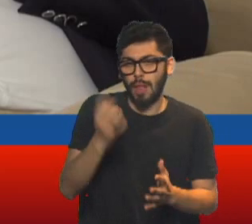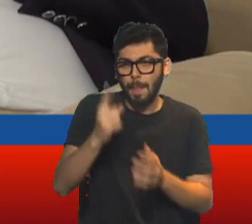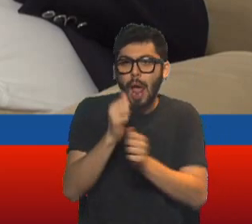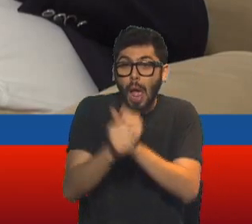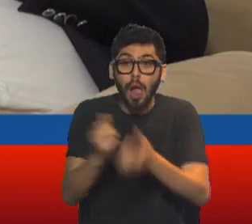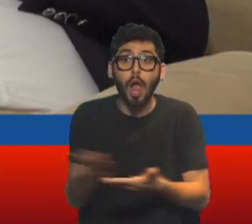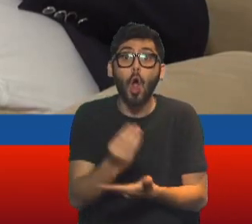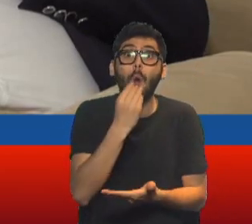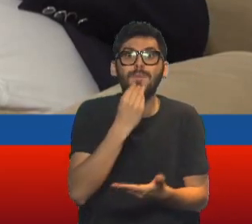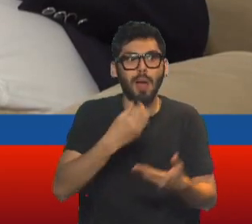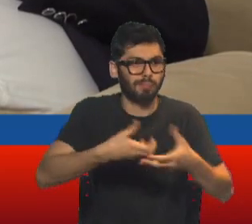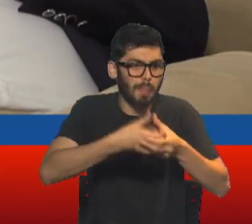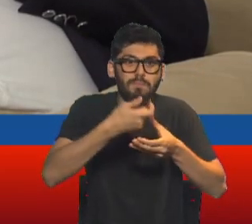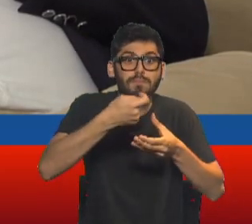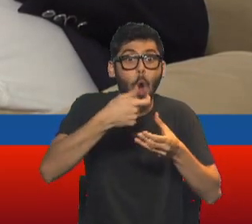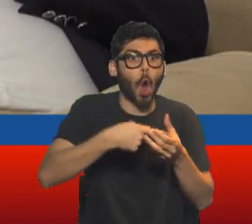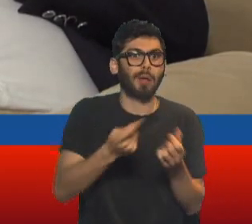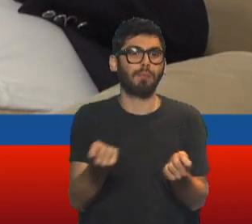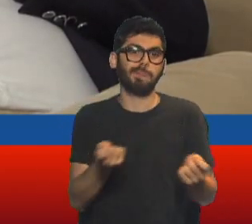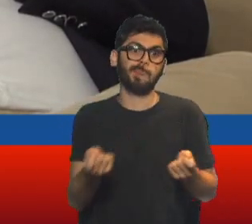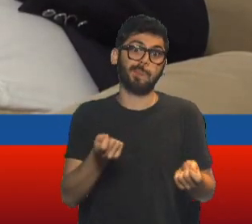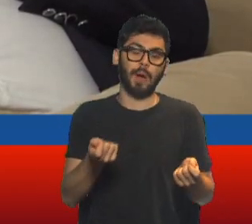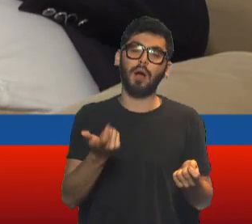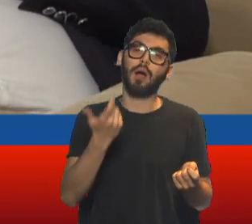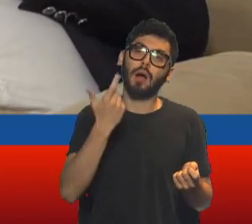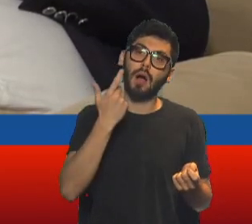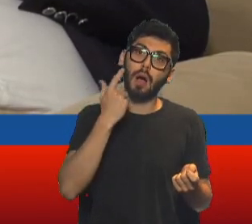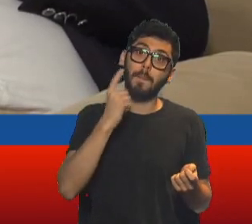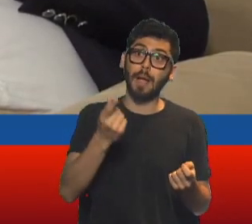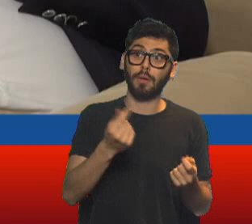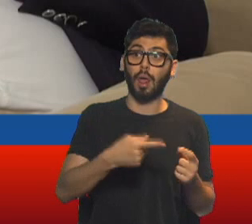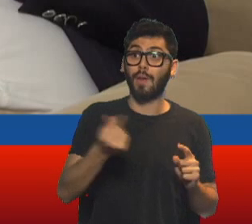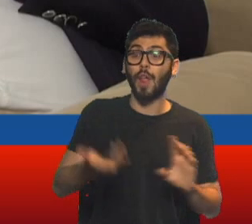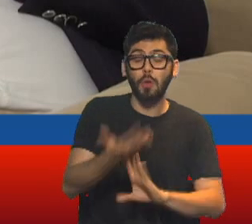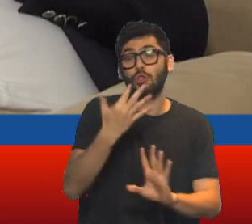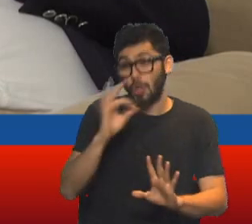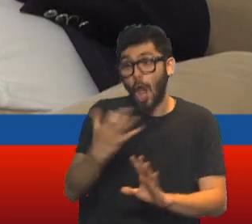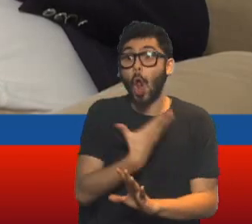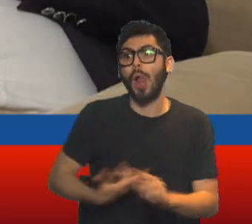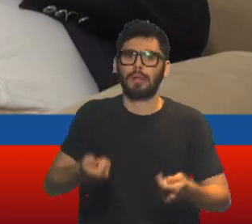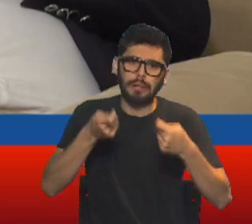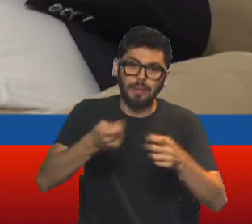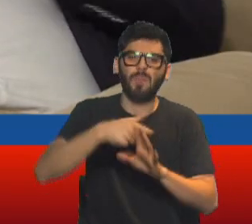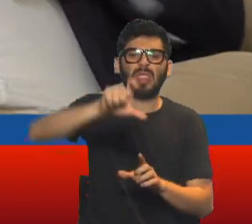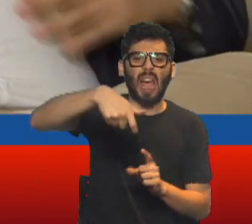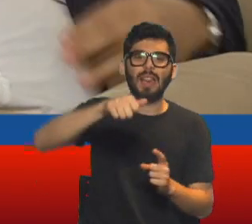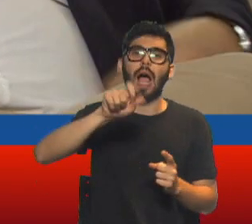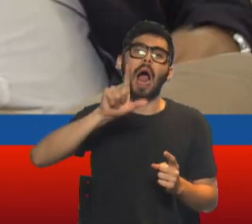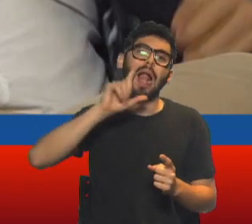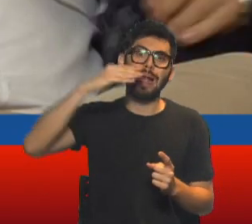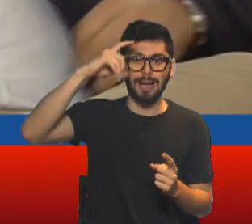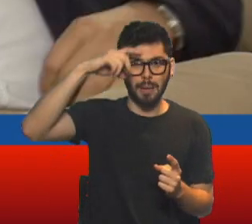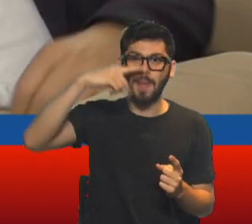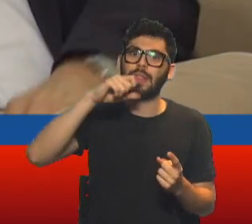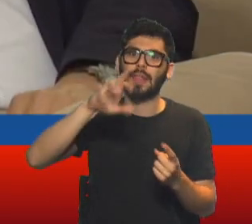un determinante político también en esa inflación, que hace que cada esfuerzo que hace el gobierno, que es verdad estuvo muy presente con la tarjeta alimentar, con el